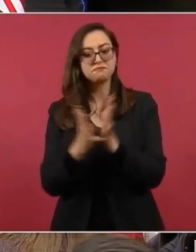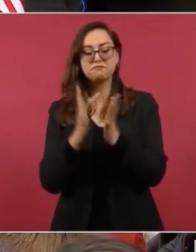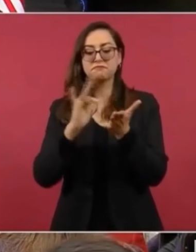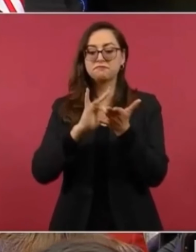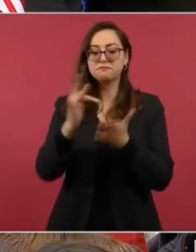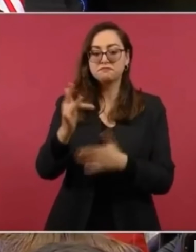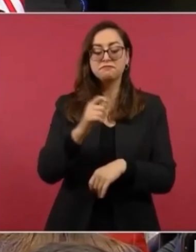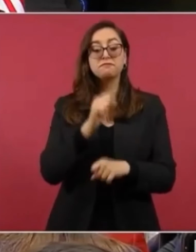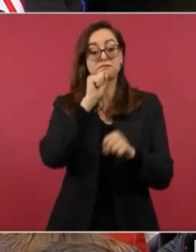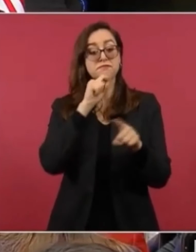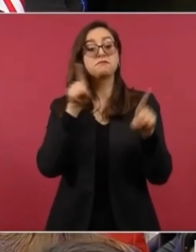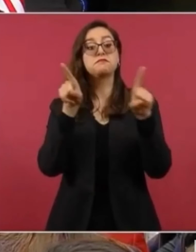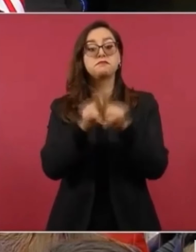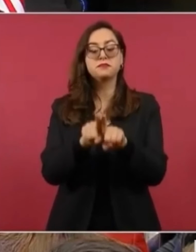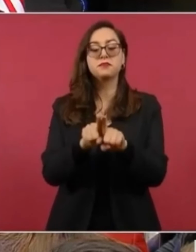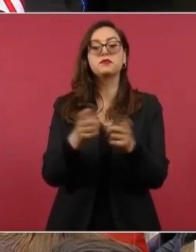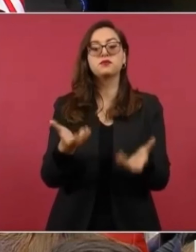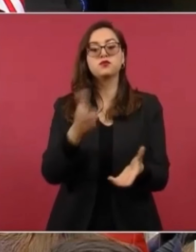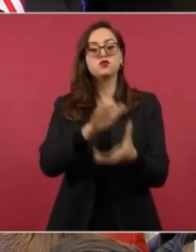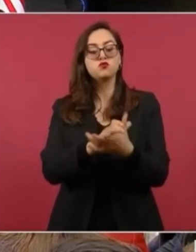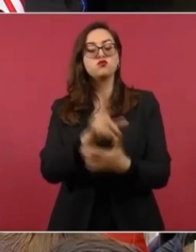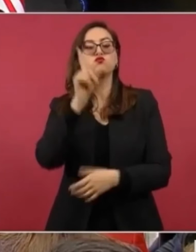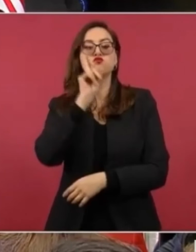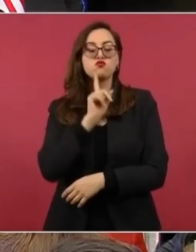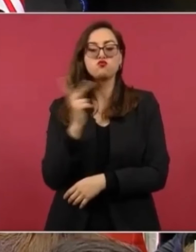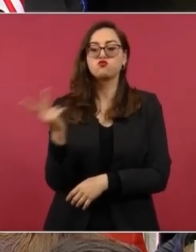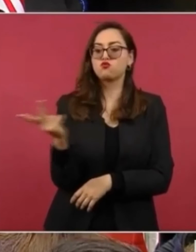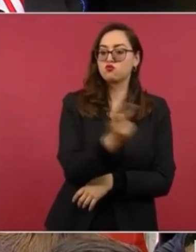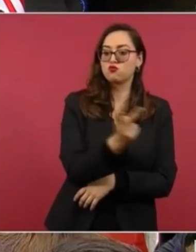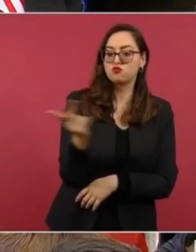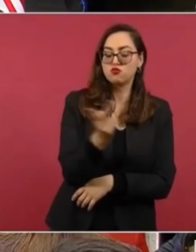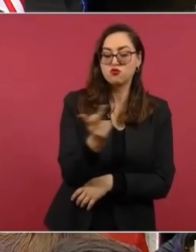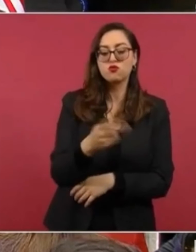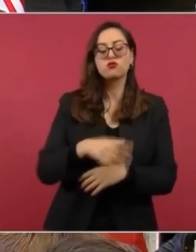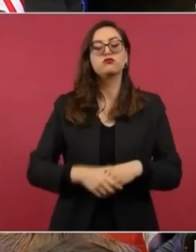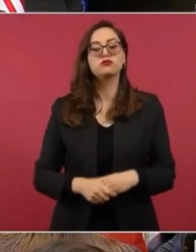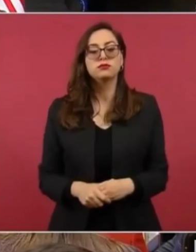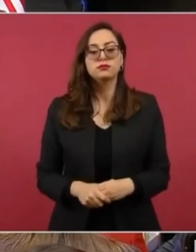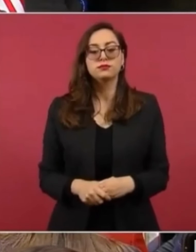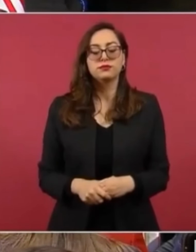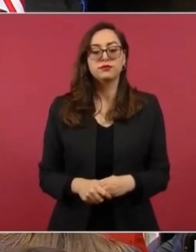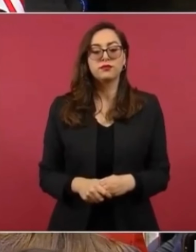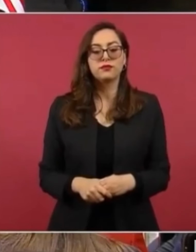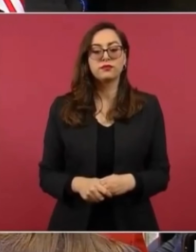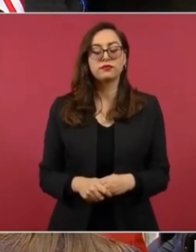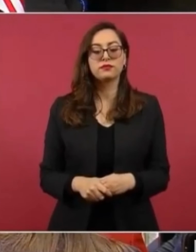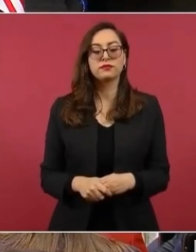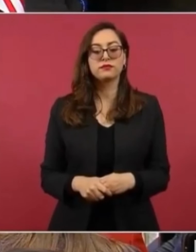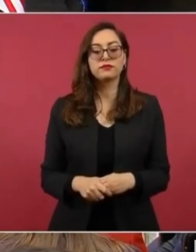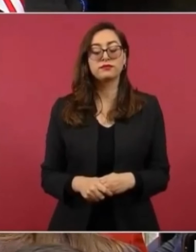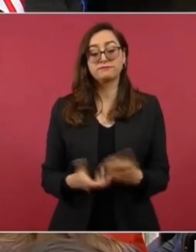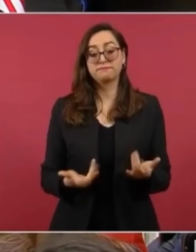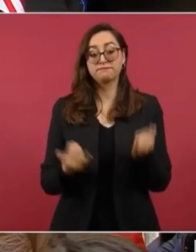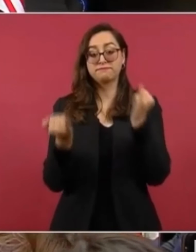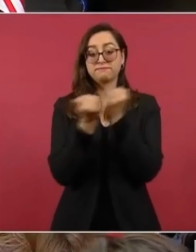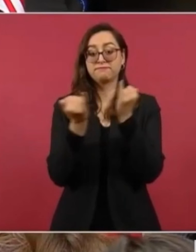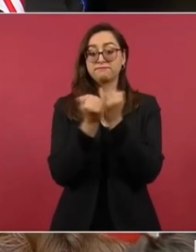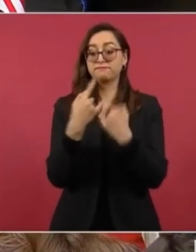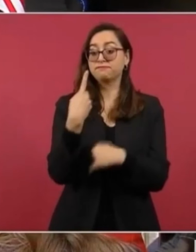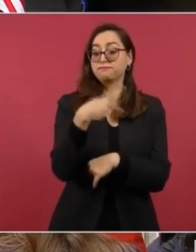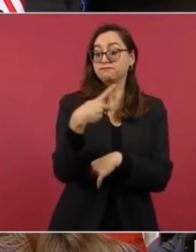señoras esposas, Jill y Sophie, así como de sus